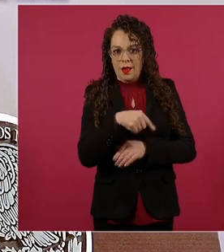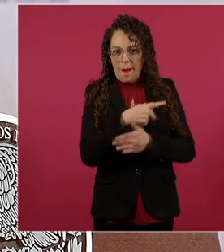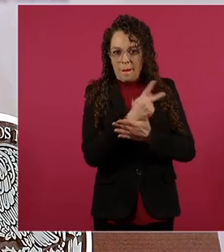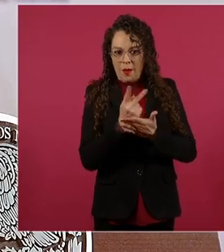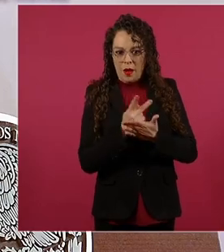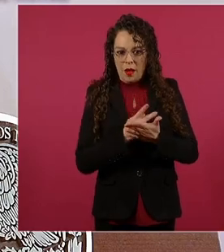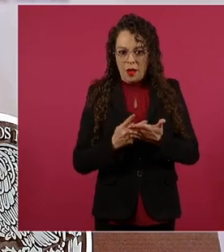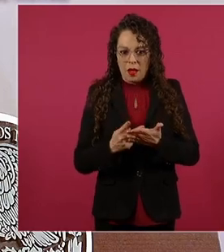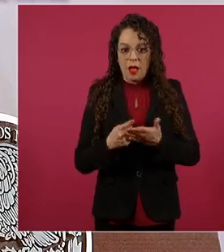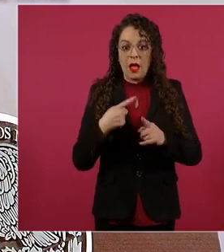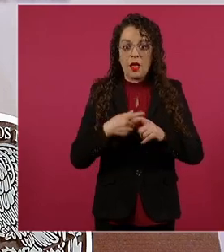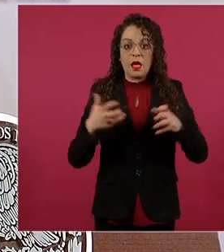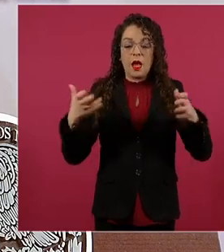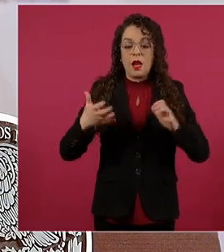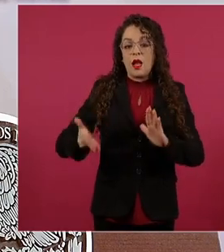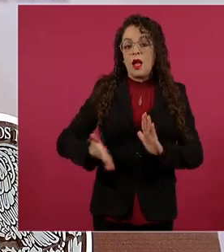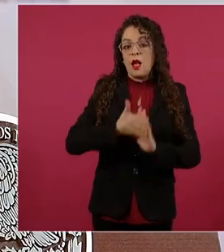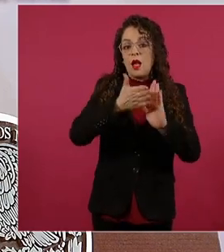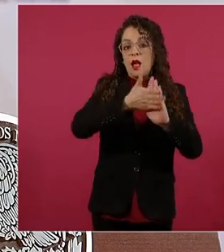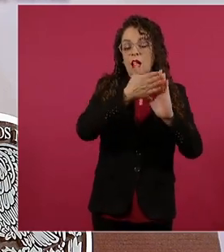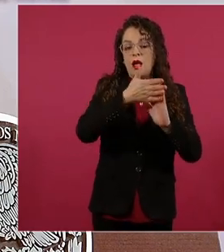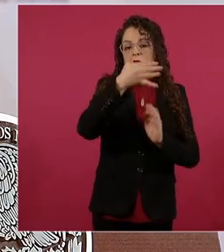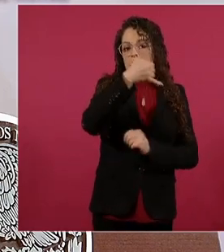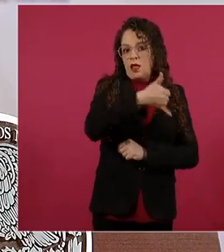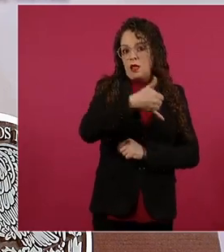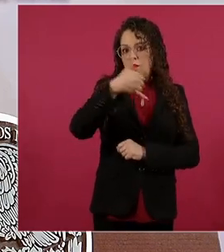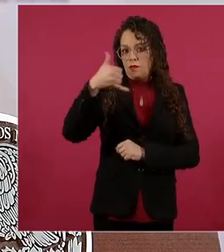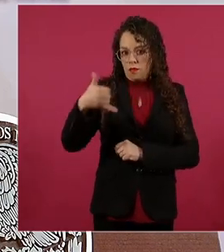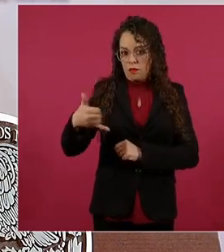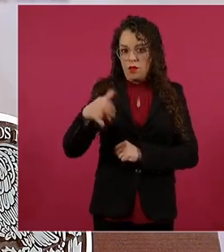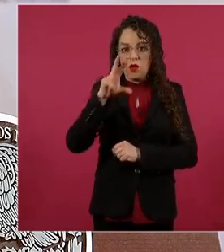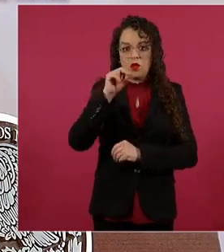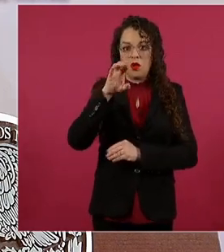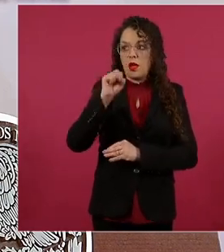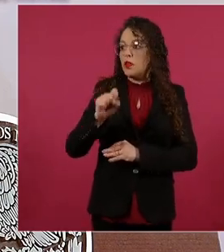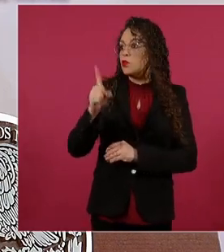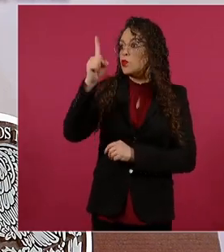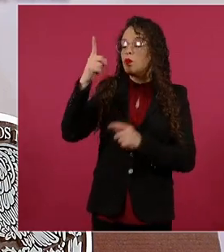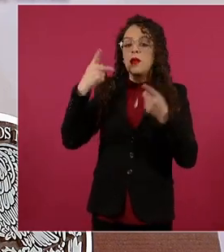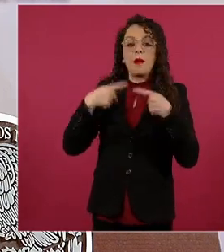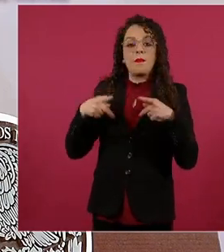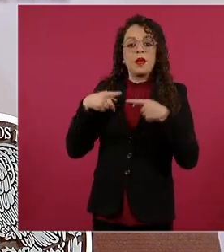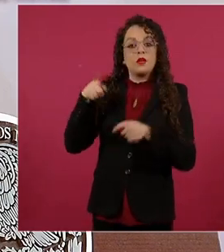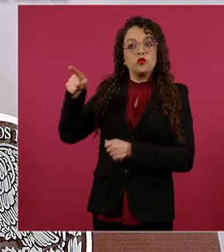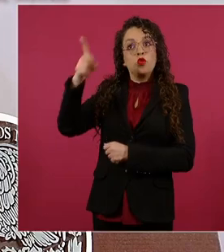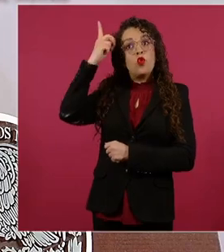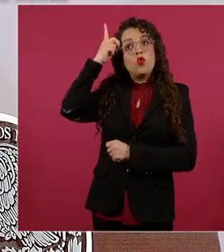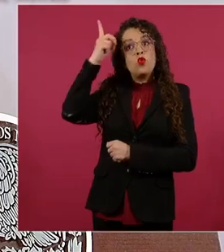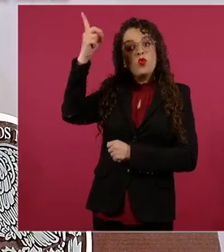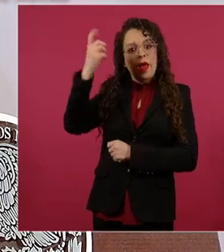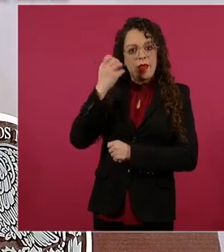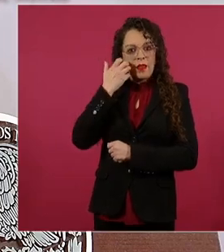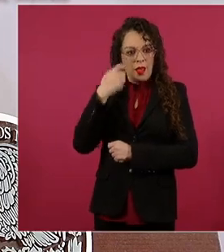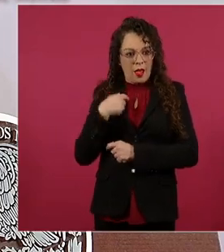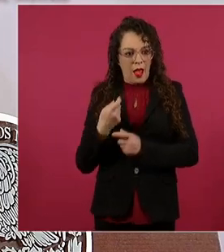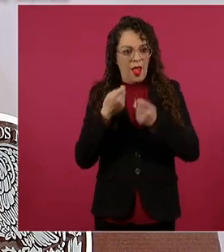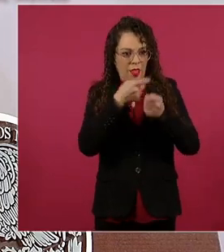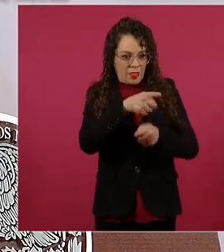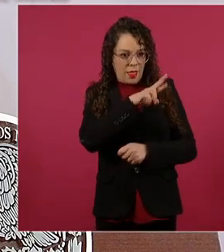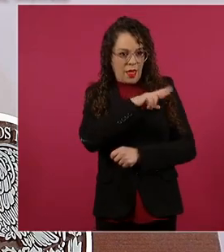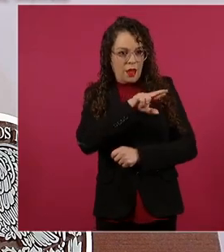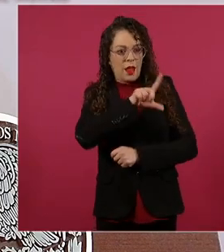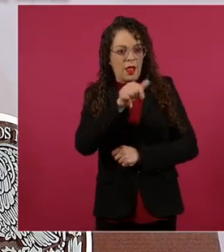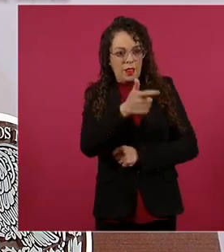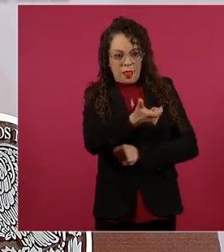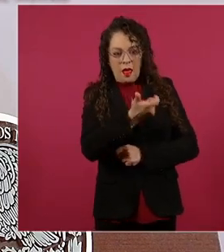construcción el Infonavit, no son departamentos de propiedad privada de una persona. Entonces, es muy importante aclararlo